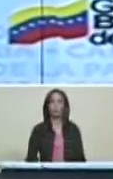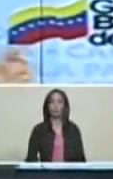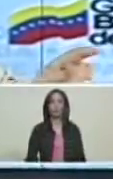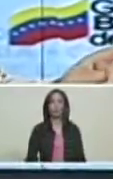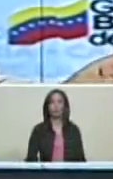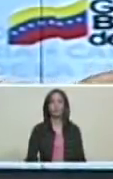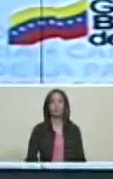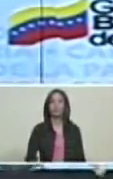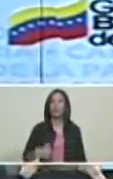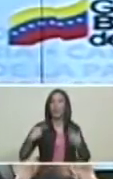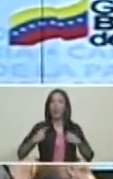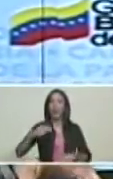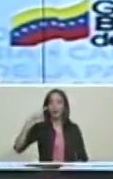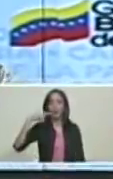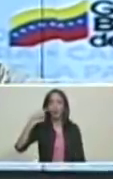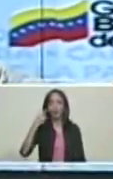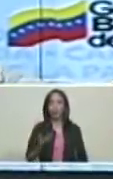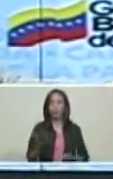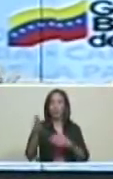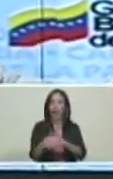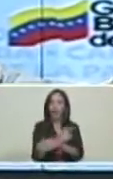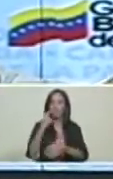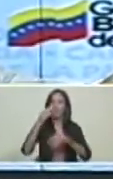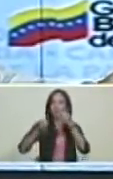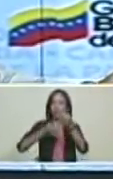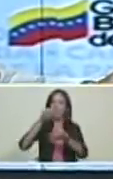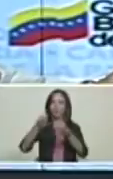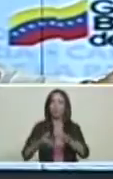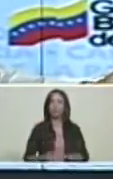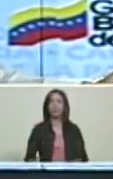Aristóbulo, a partir de esta semana,